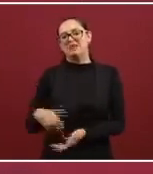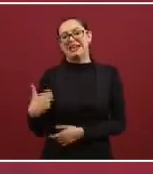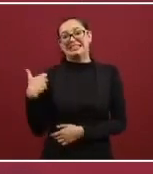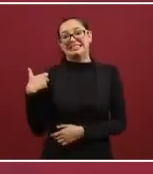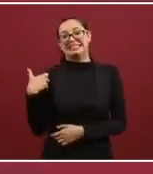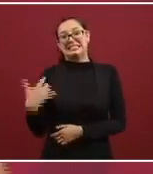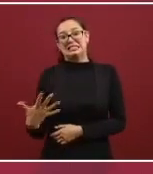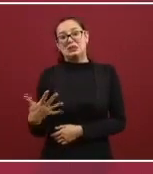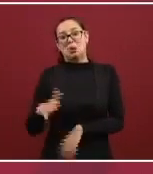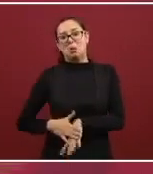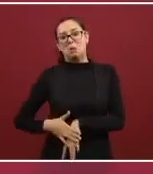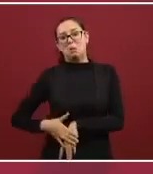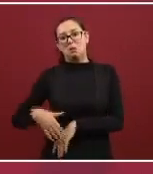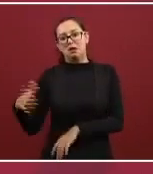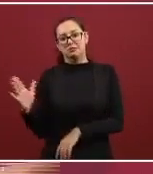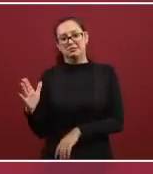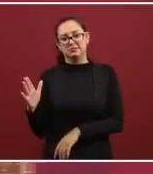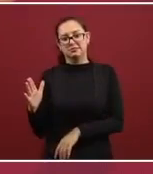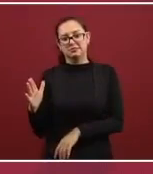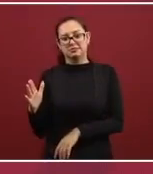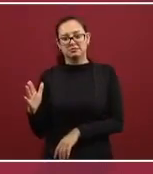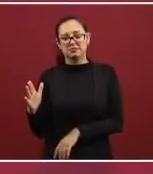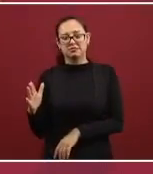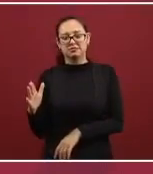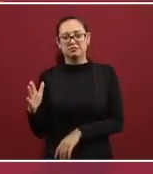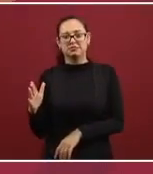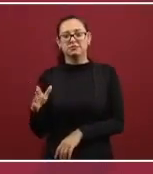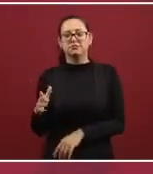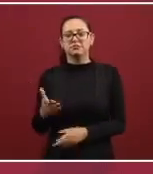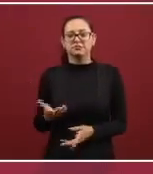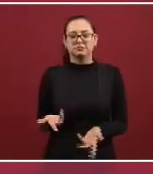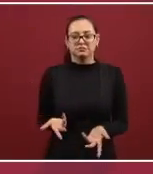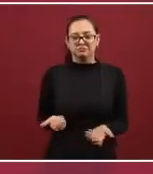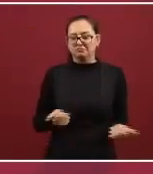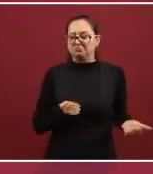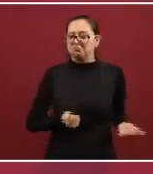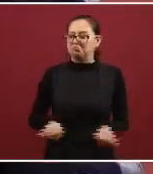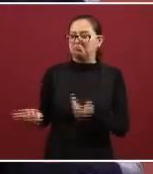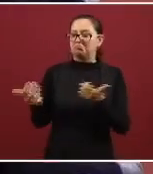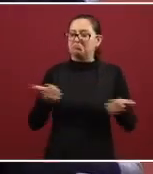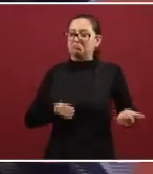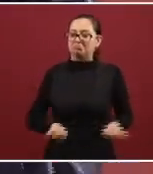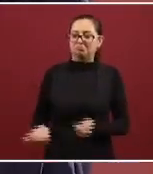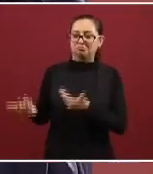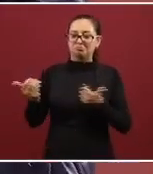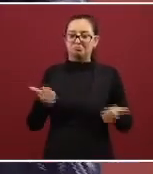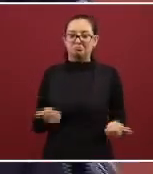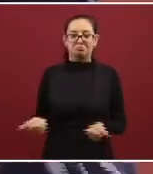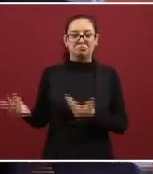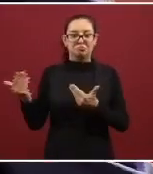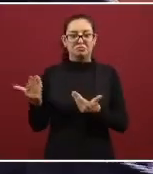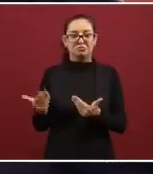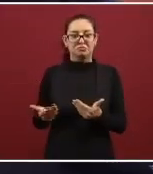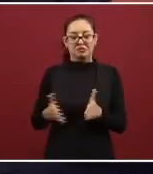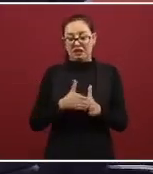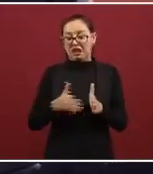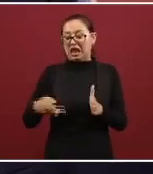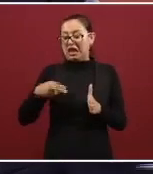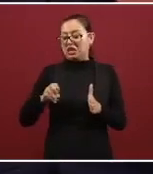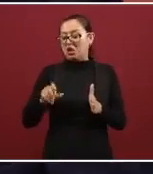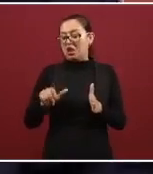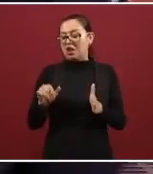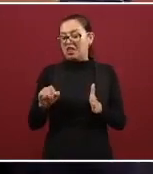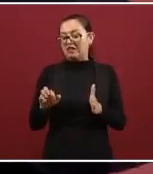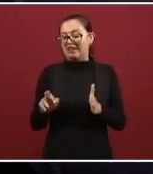lo que han extraído de minerales en el periodo neoliberal, que es lo que se